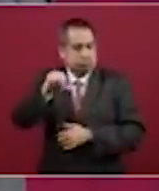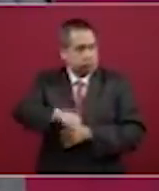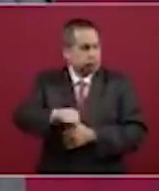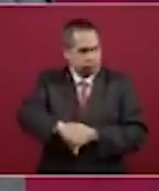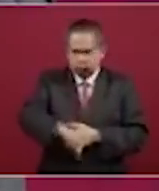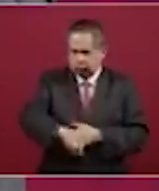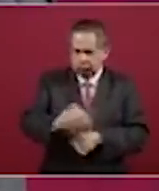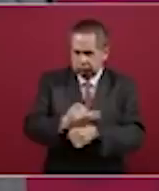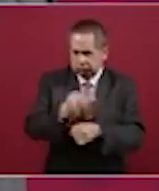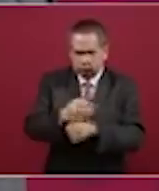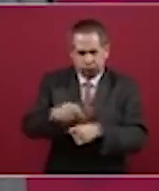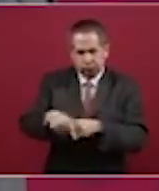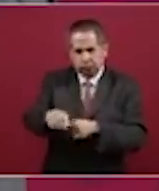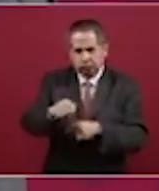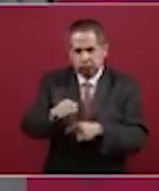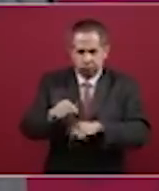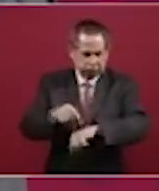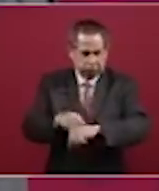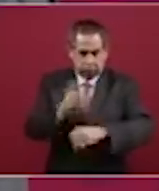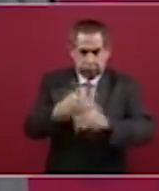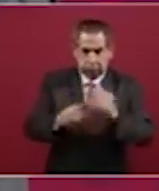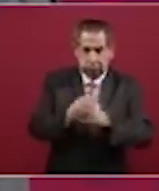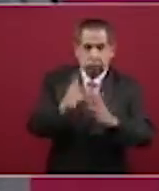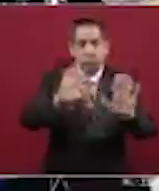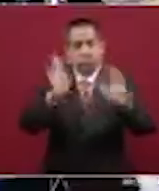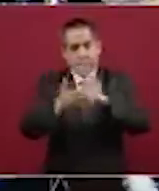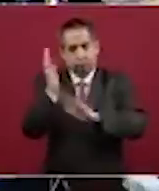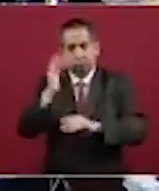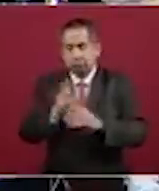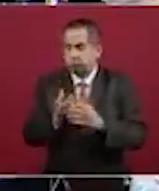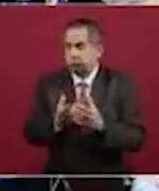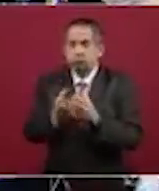hoy, ahora, ya saliendo de aquí, ya nos vamos ahí.